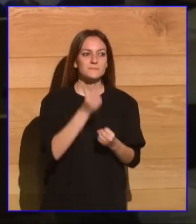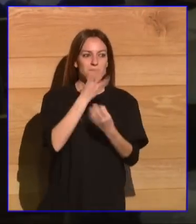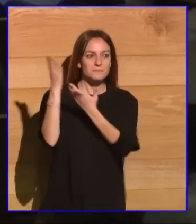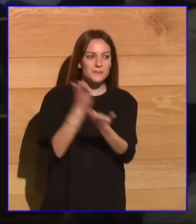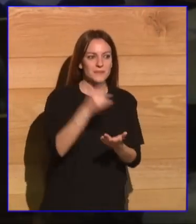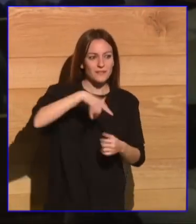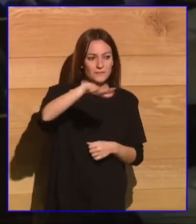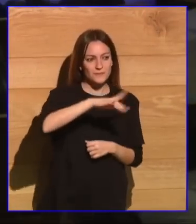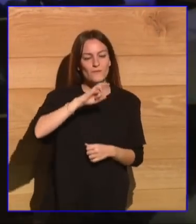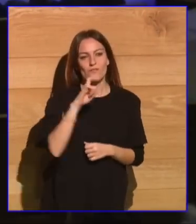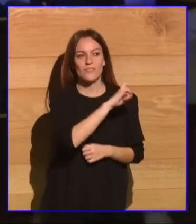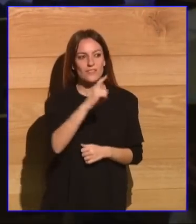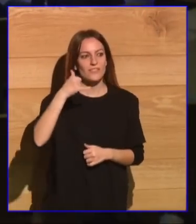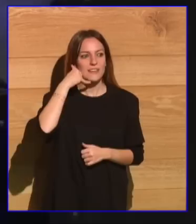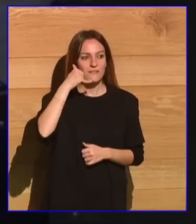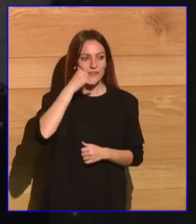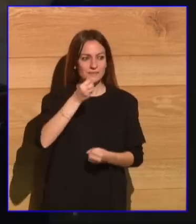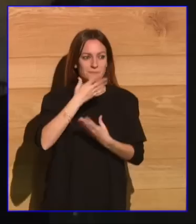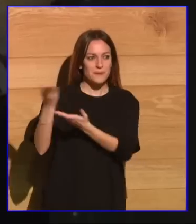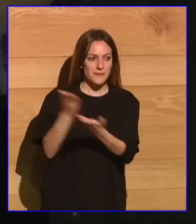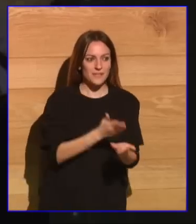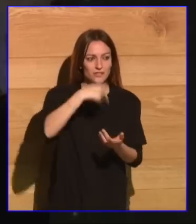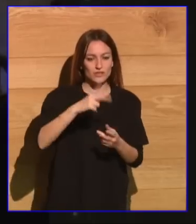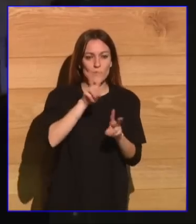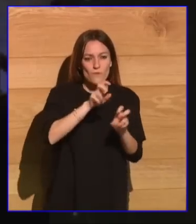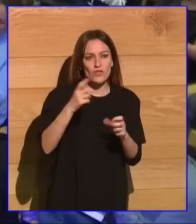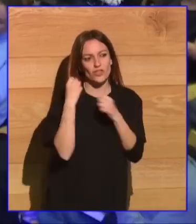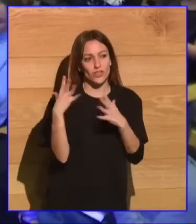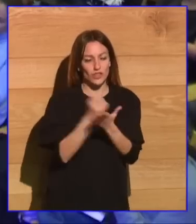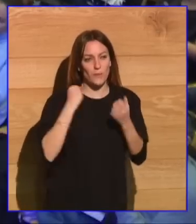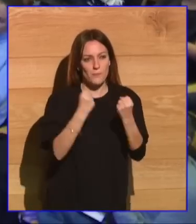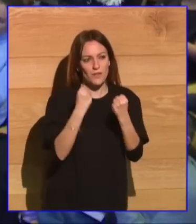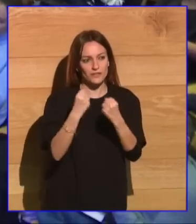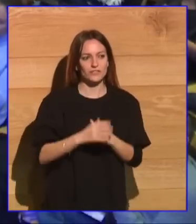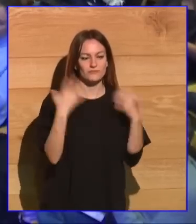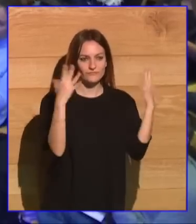Bienvenidos al espacio Fundación Telefónica. Bienvenidos al nuevo Todopoderoso.